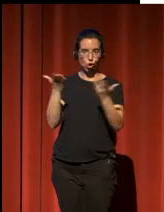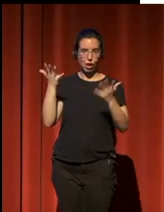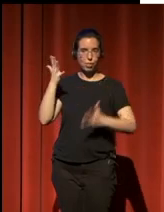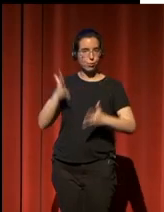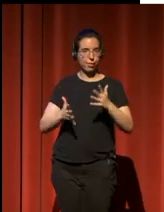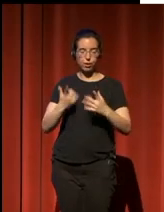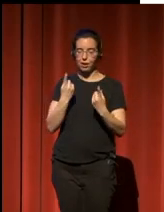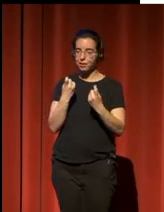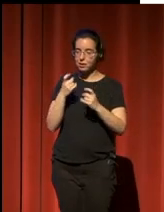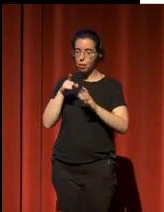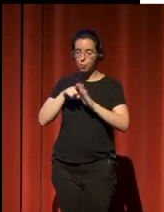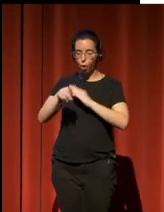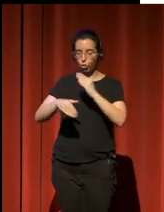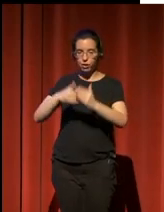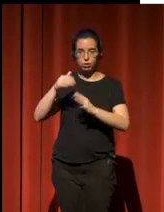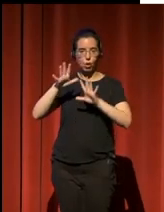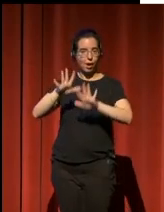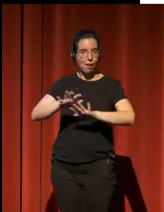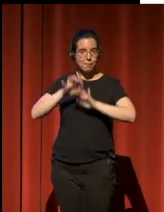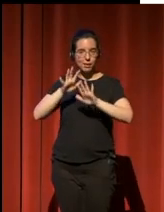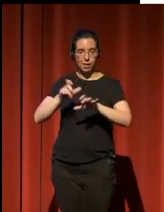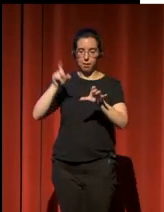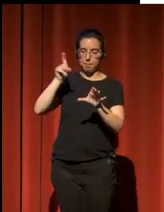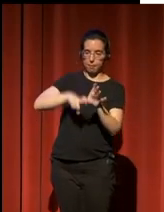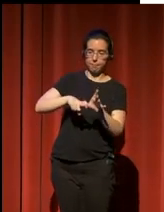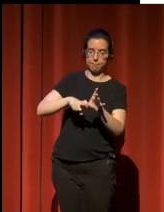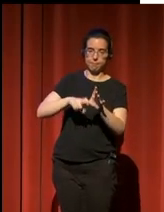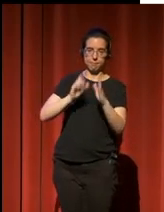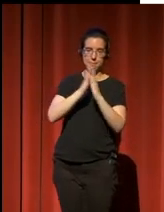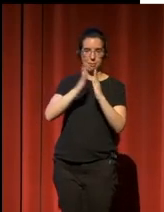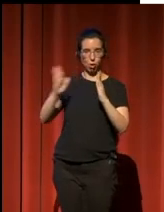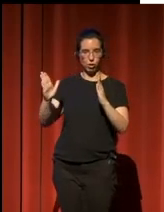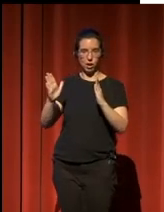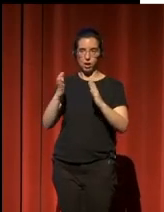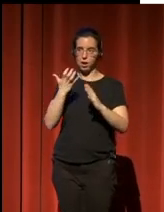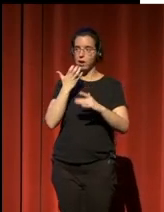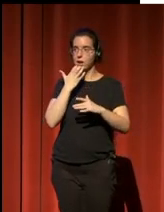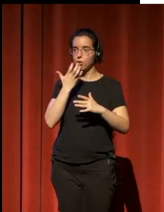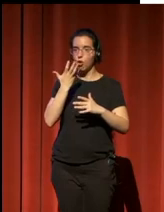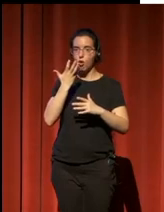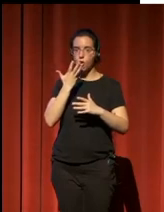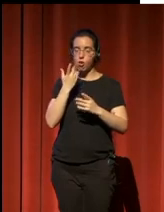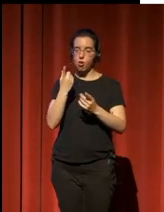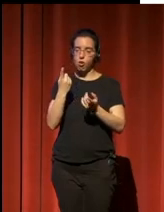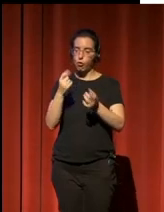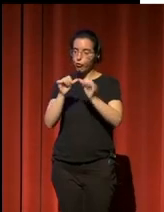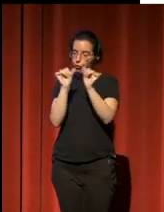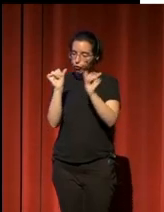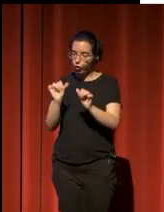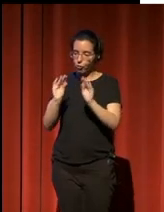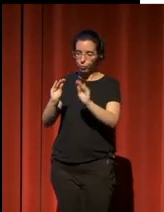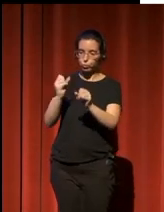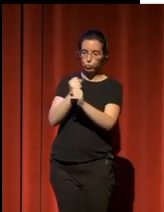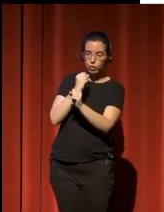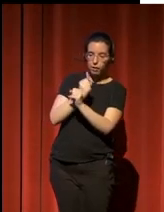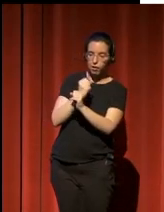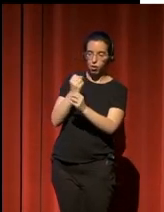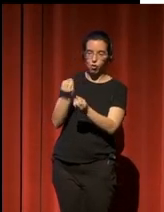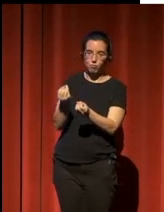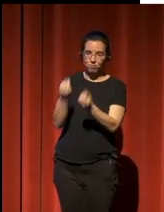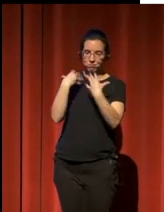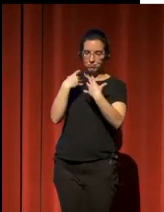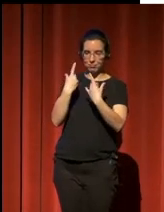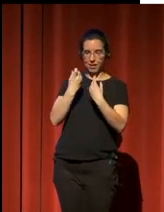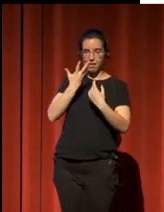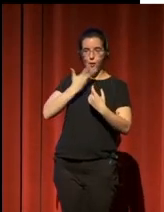necesita para poder participar en la biblioteca es decir el conocimiento de todos estos mecanismos